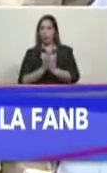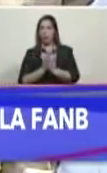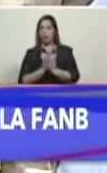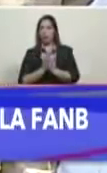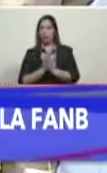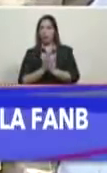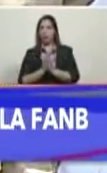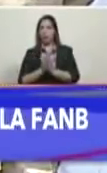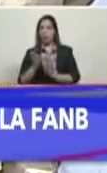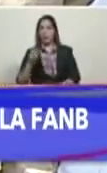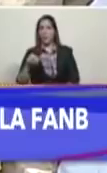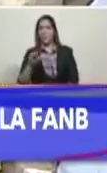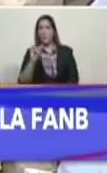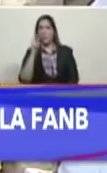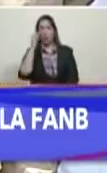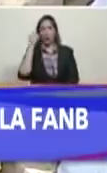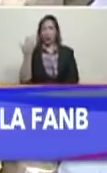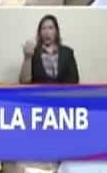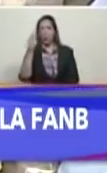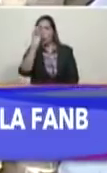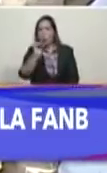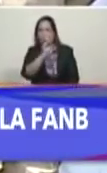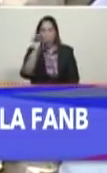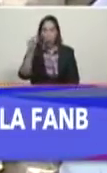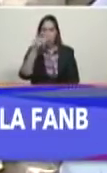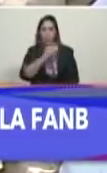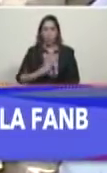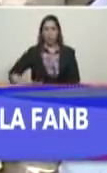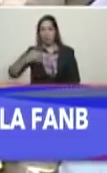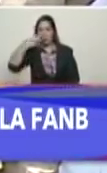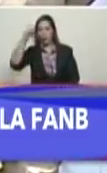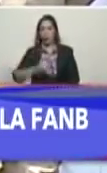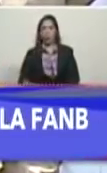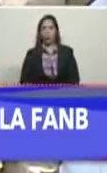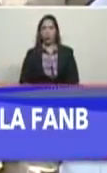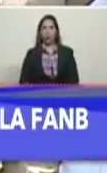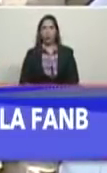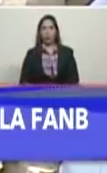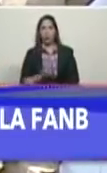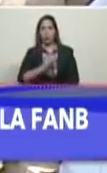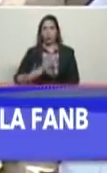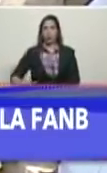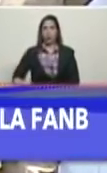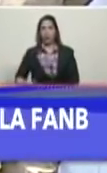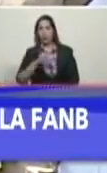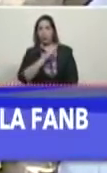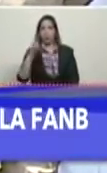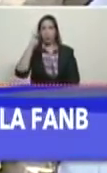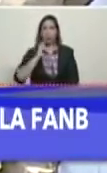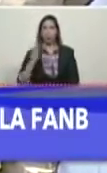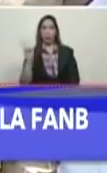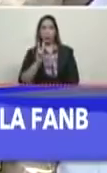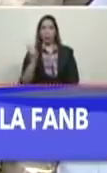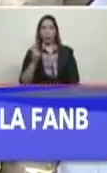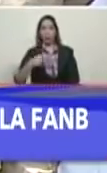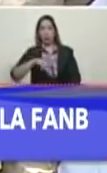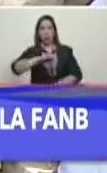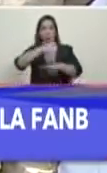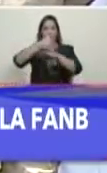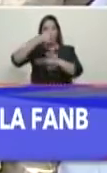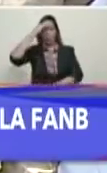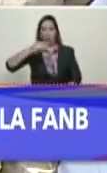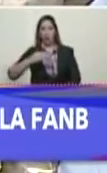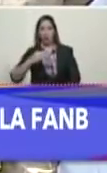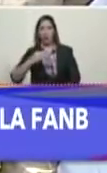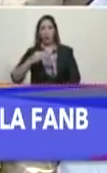diferentes advocaciones al ciudadano Nicolás Maduro Moros, presidente constitucional de la República Bolivariana de Venezuela, nuestro comandante en jefe, para que le